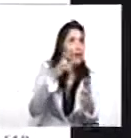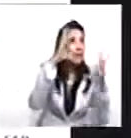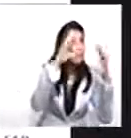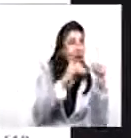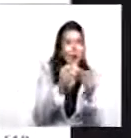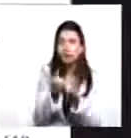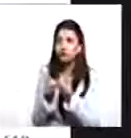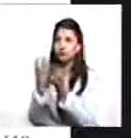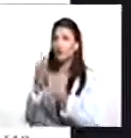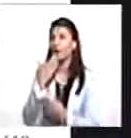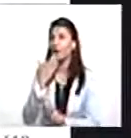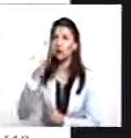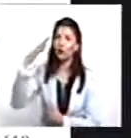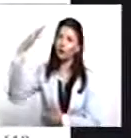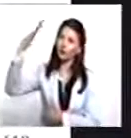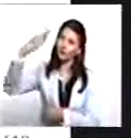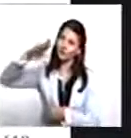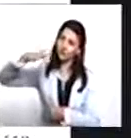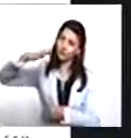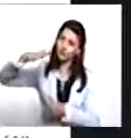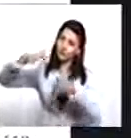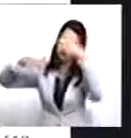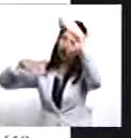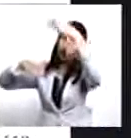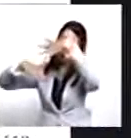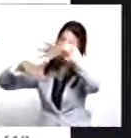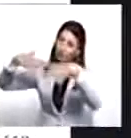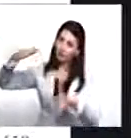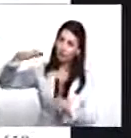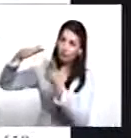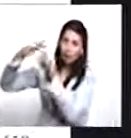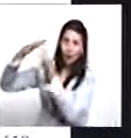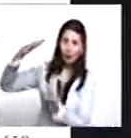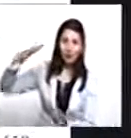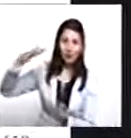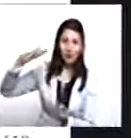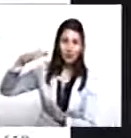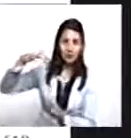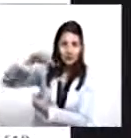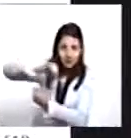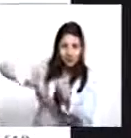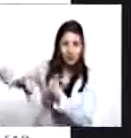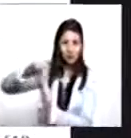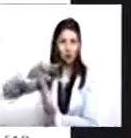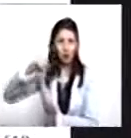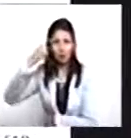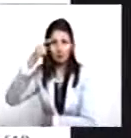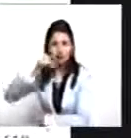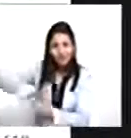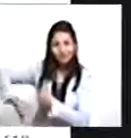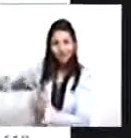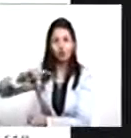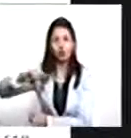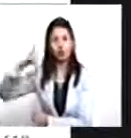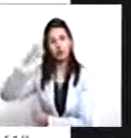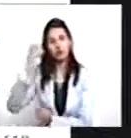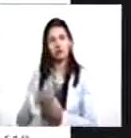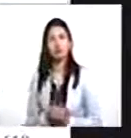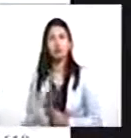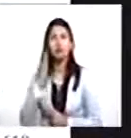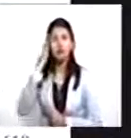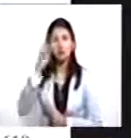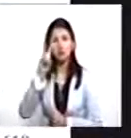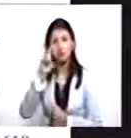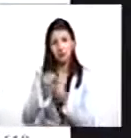los paneles solares en cada una de sus viviendas. Esto lo que haríamos es que en más o menos en